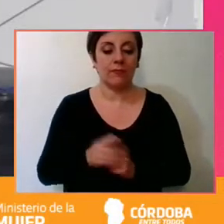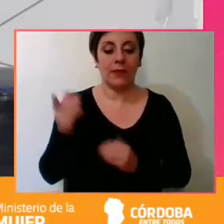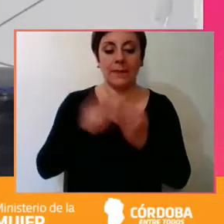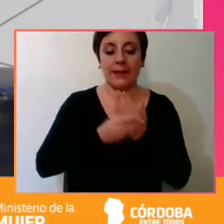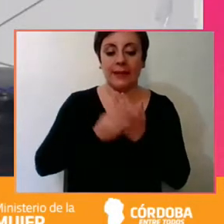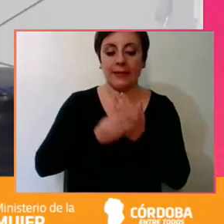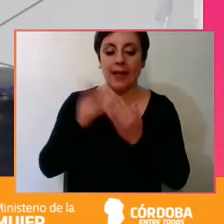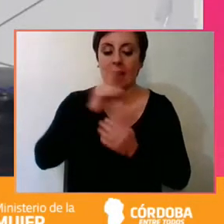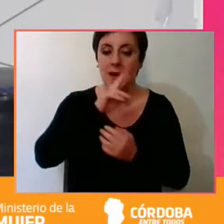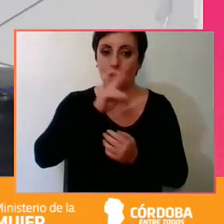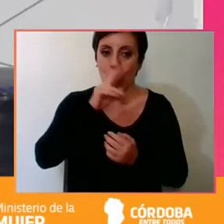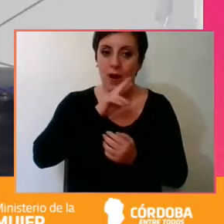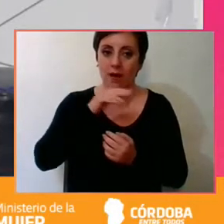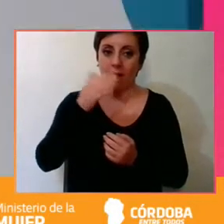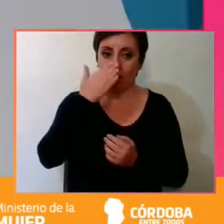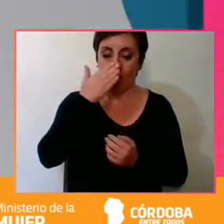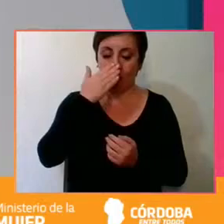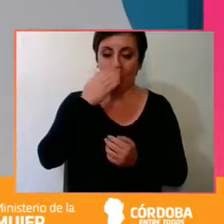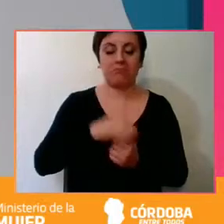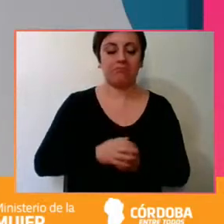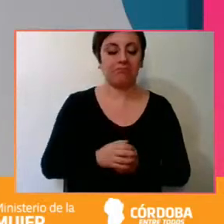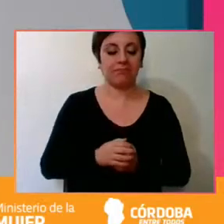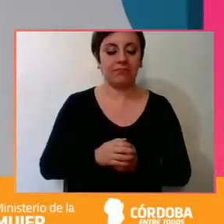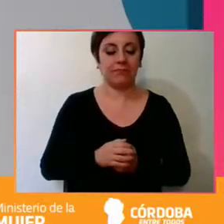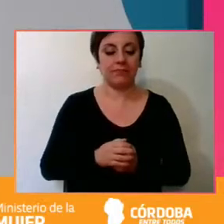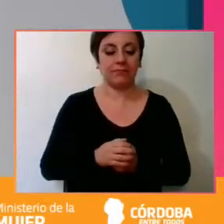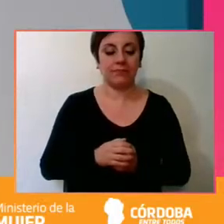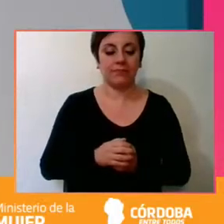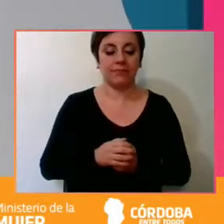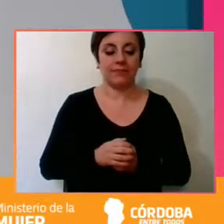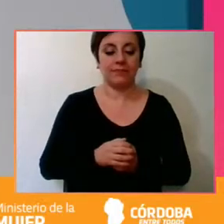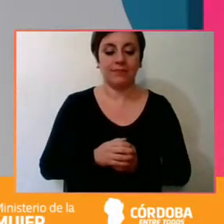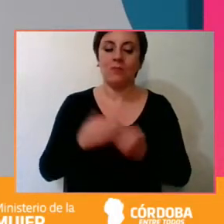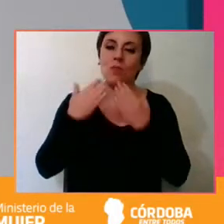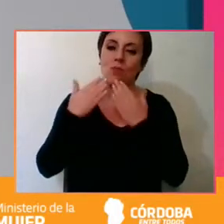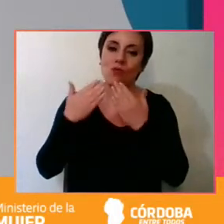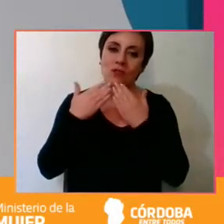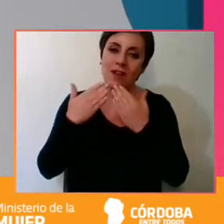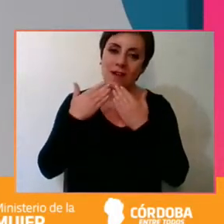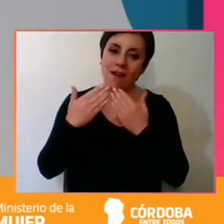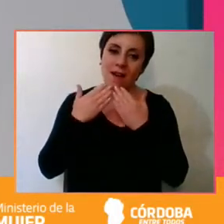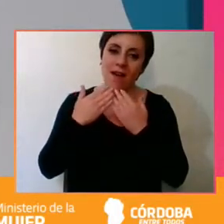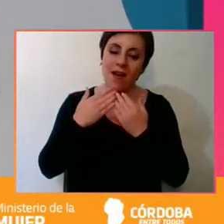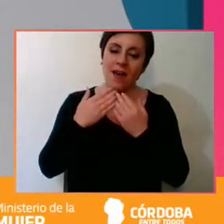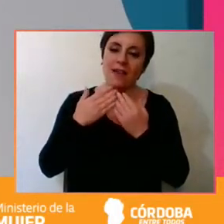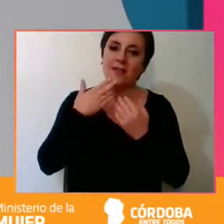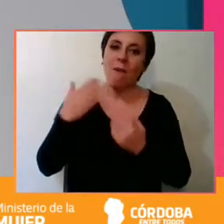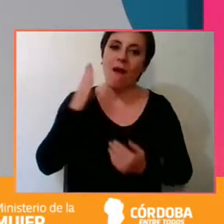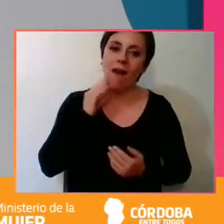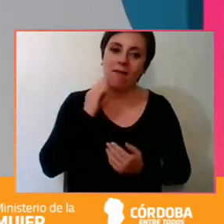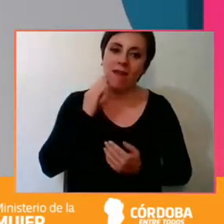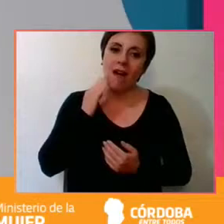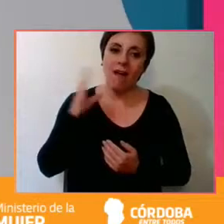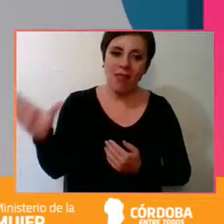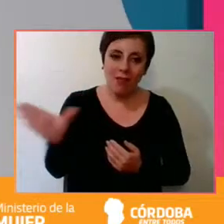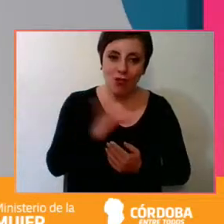de la provincia de Córdoba, Claudia Martínez. Bueno, muchísimas gracias. Muy buenas tardes a todos, a